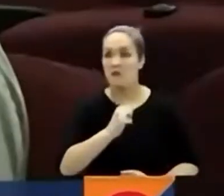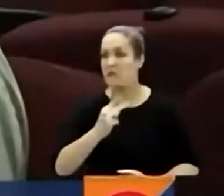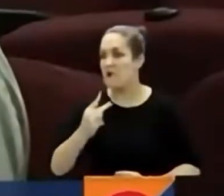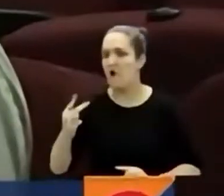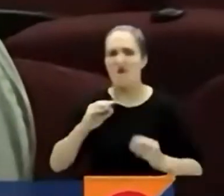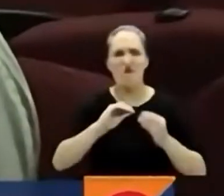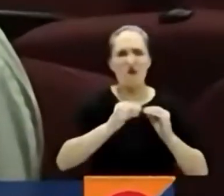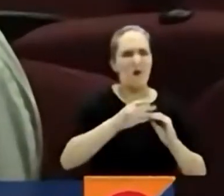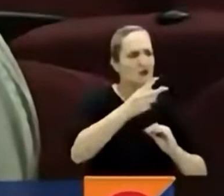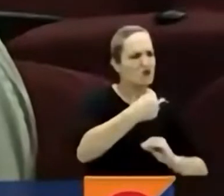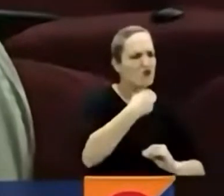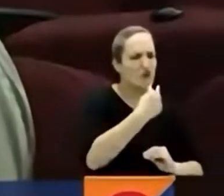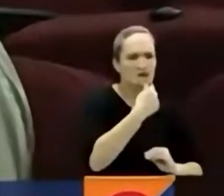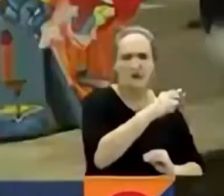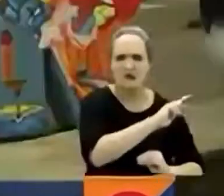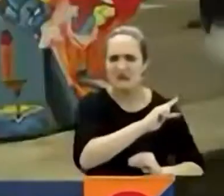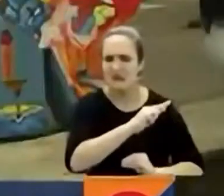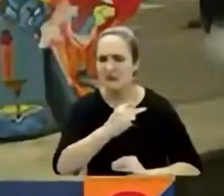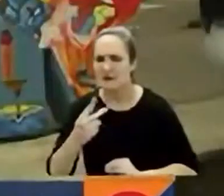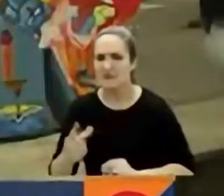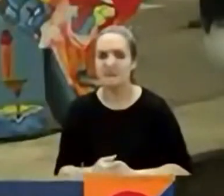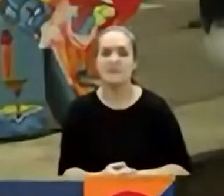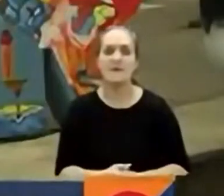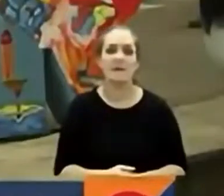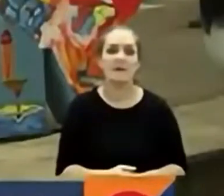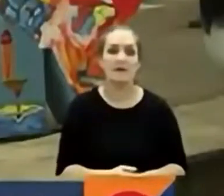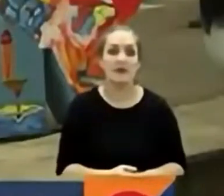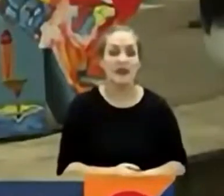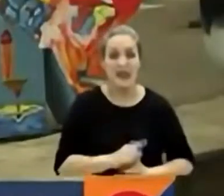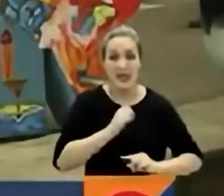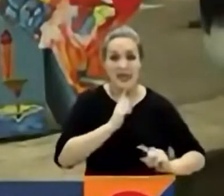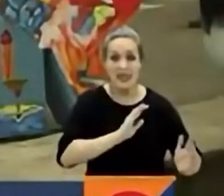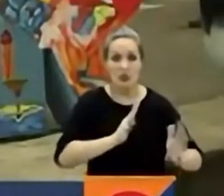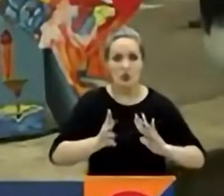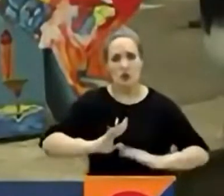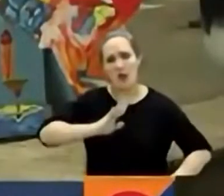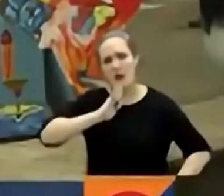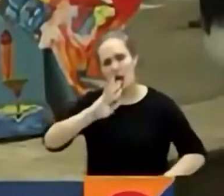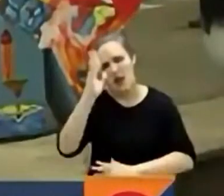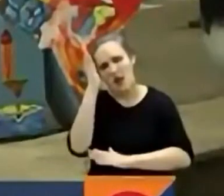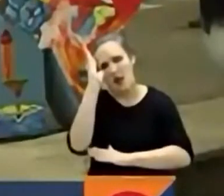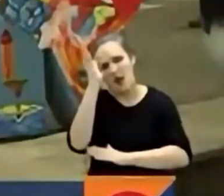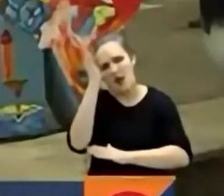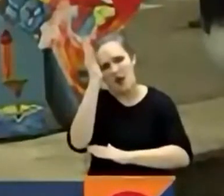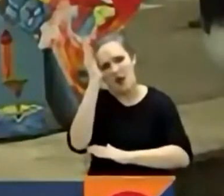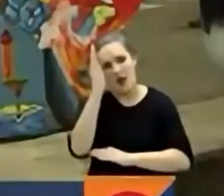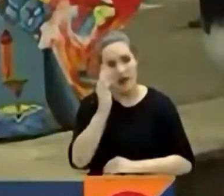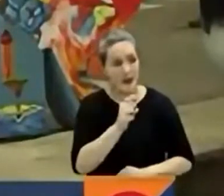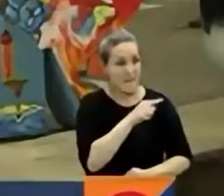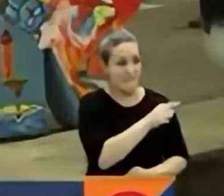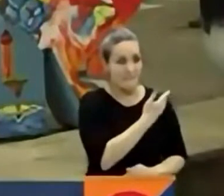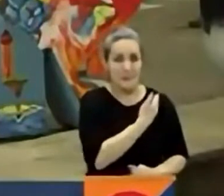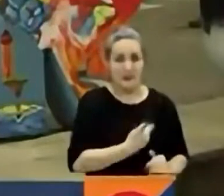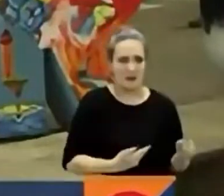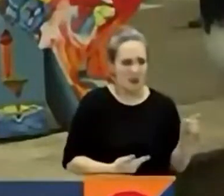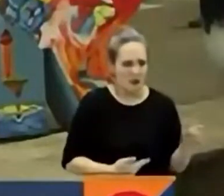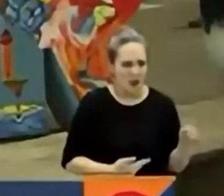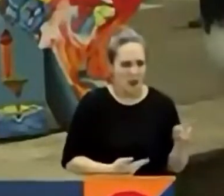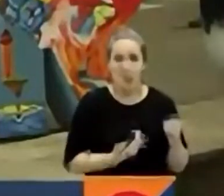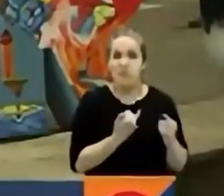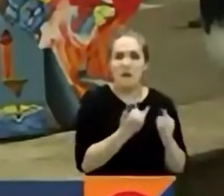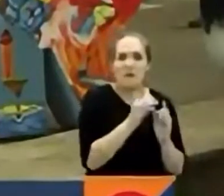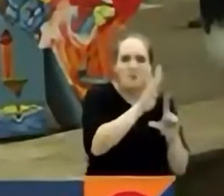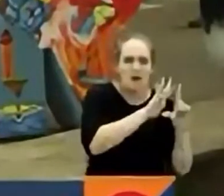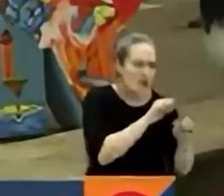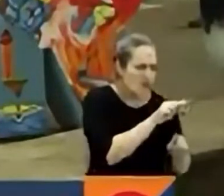pueblo a lo largo de los mandatos. A partir de los discursos presidenciales que están en todos esos documentos es que